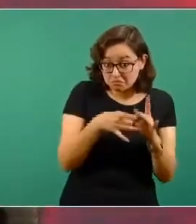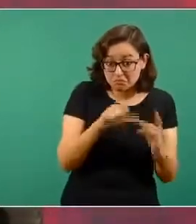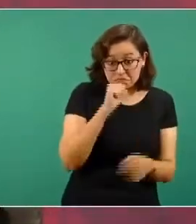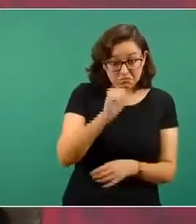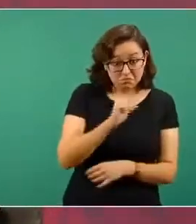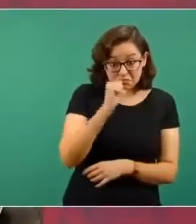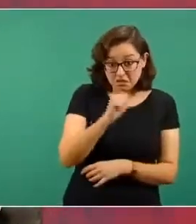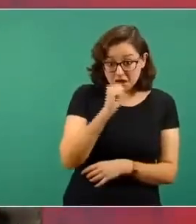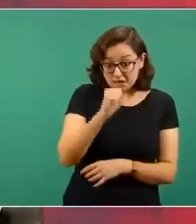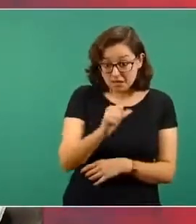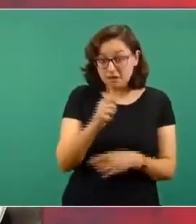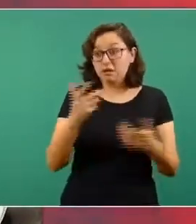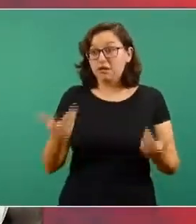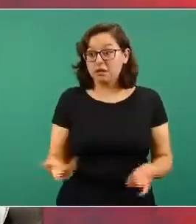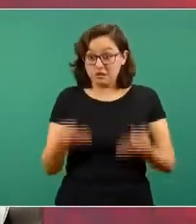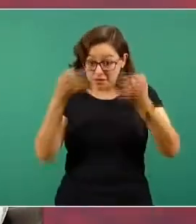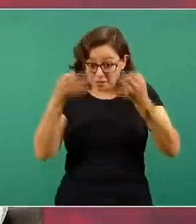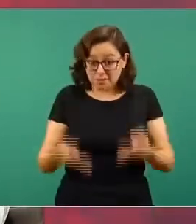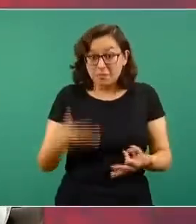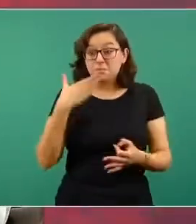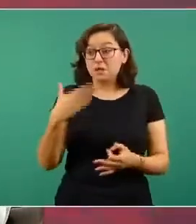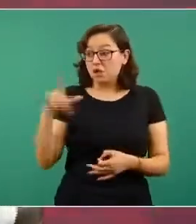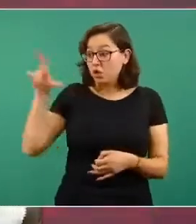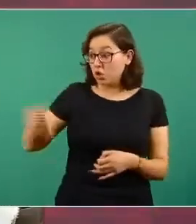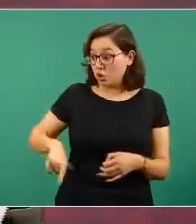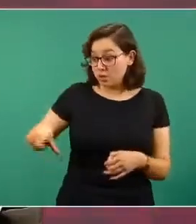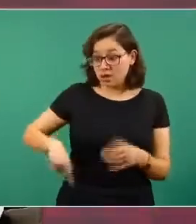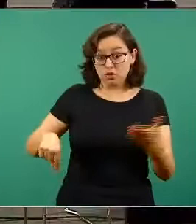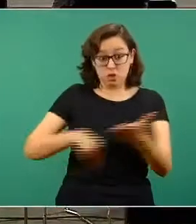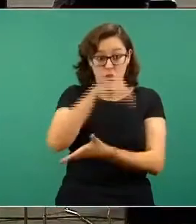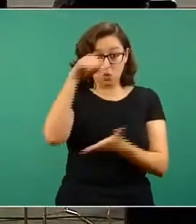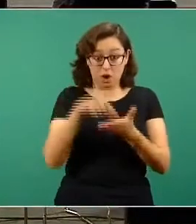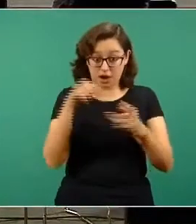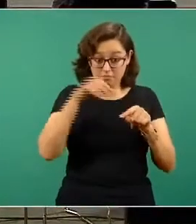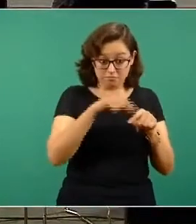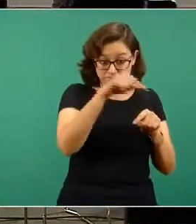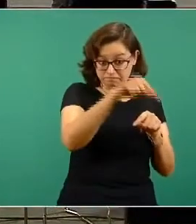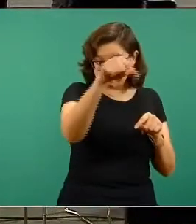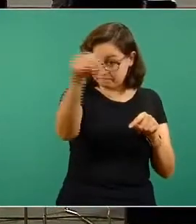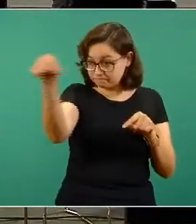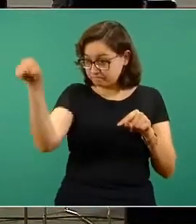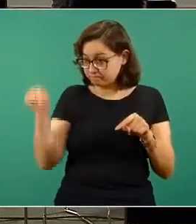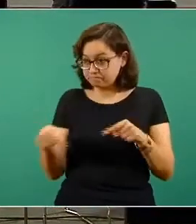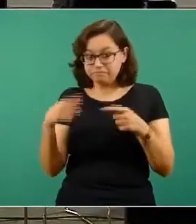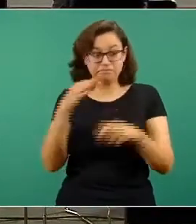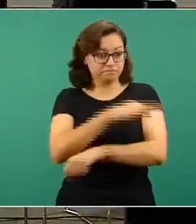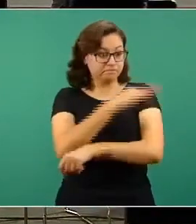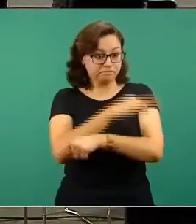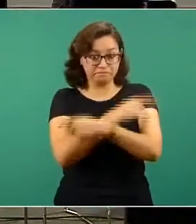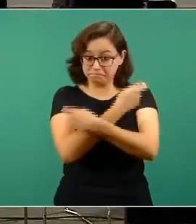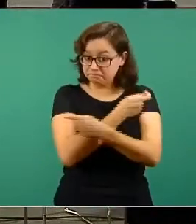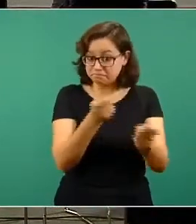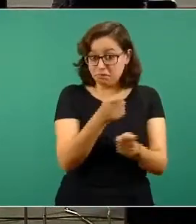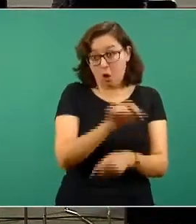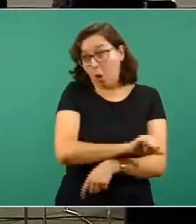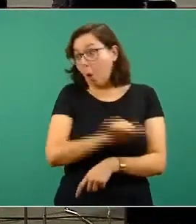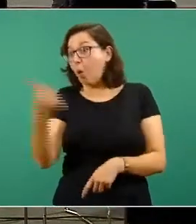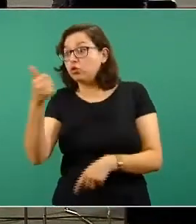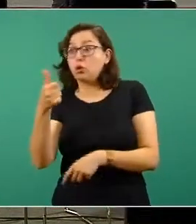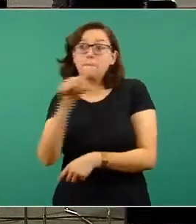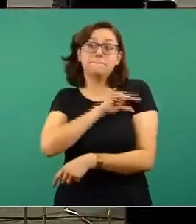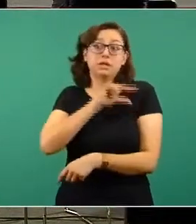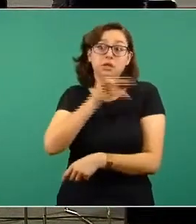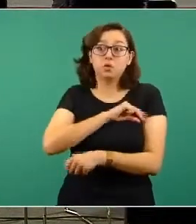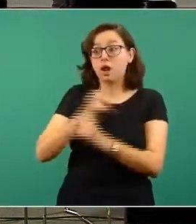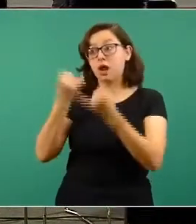de vacunación obviamente oficialmente identificados y de las vacunas que hasta el momento han llegado al país, no